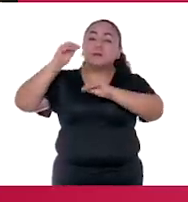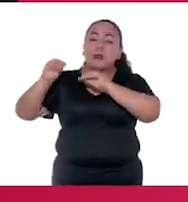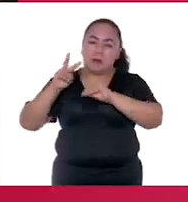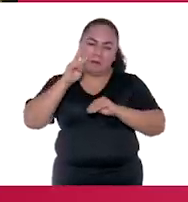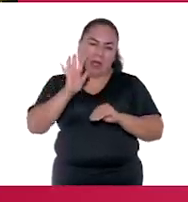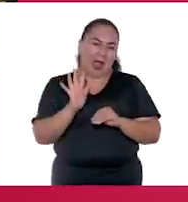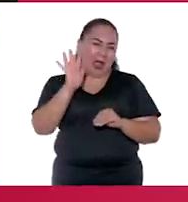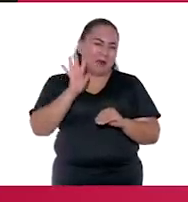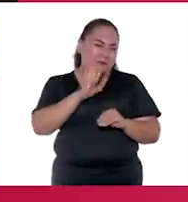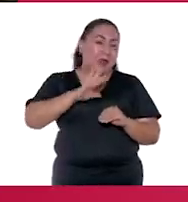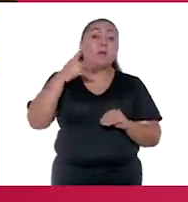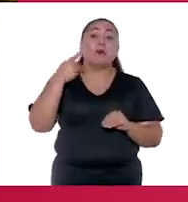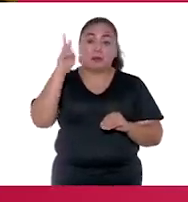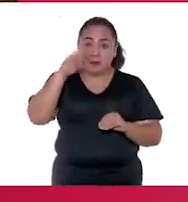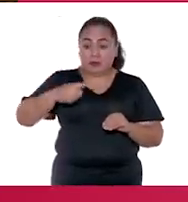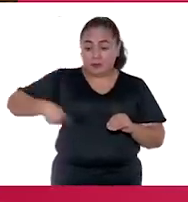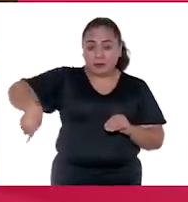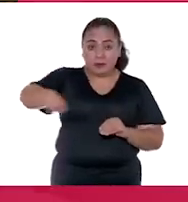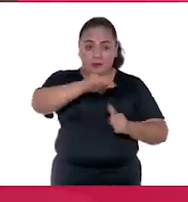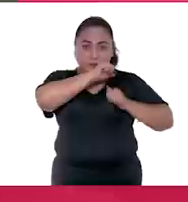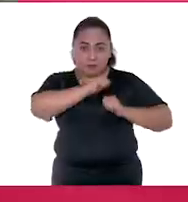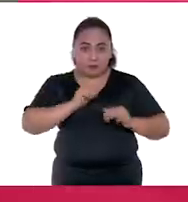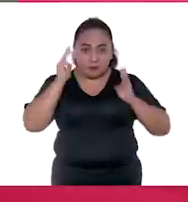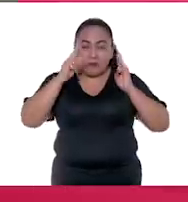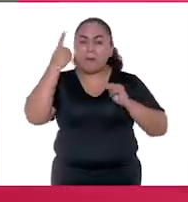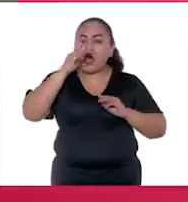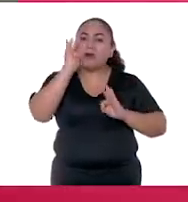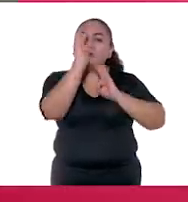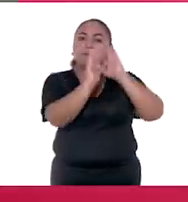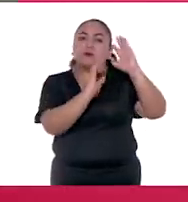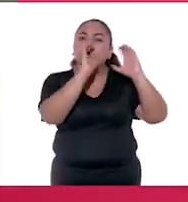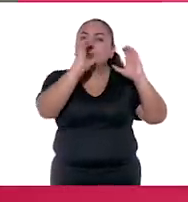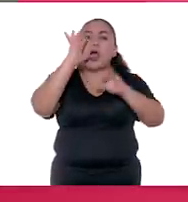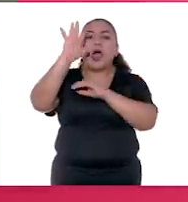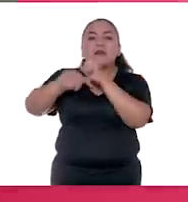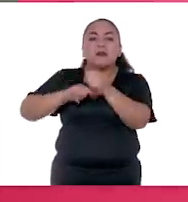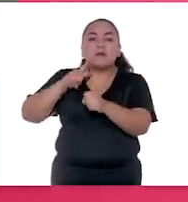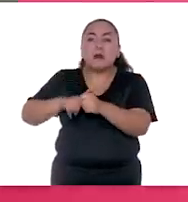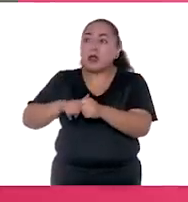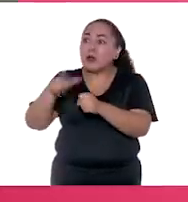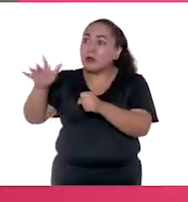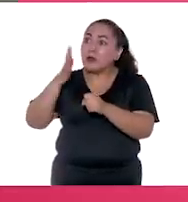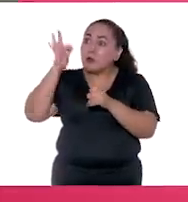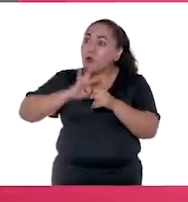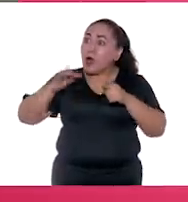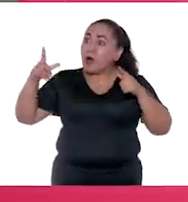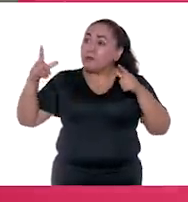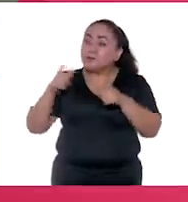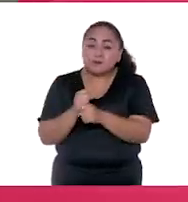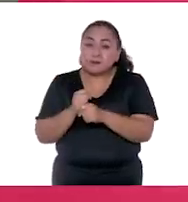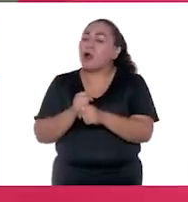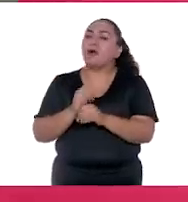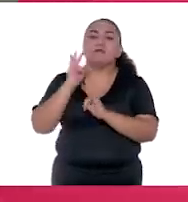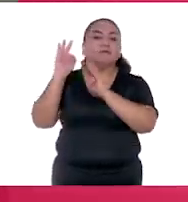los encargados del museo participan en programas para proteger las especies en peligro de extinción.